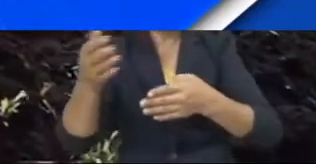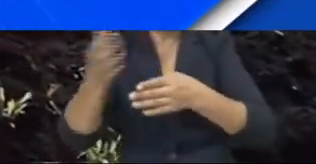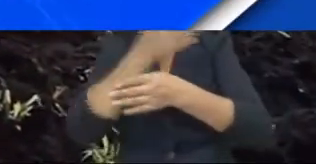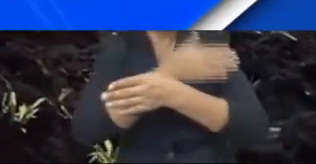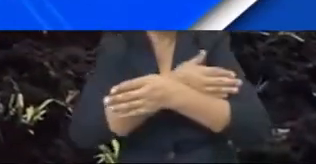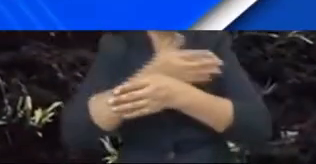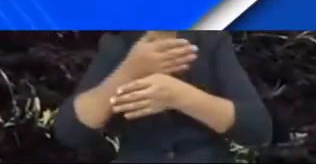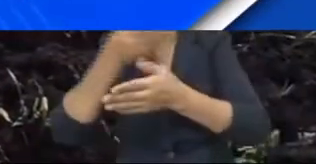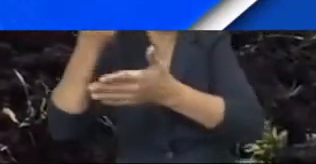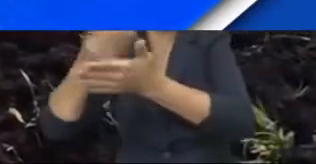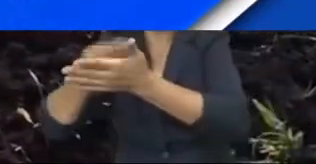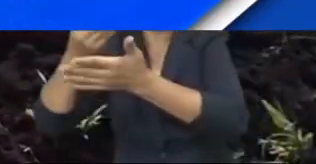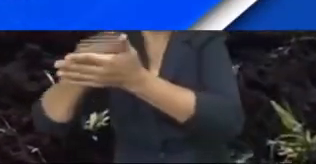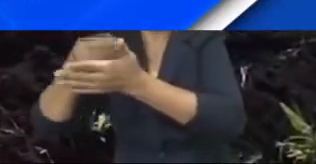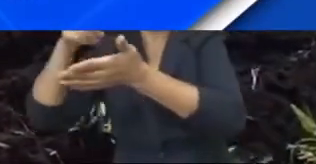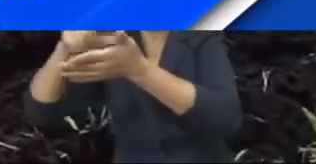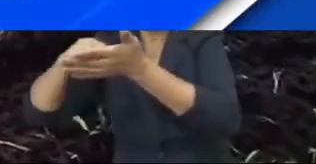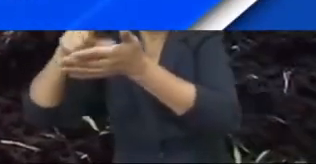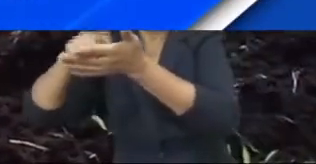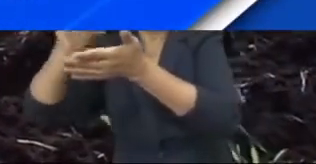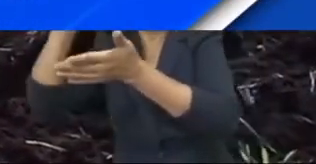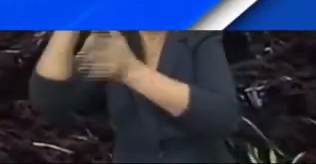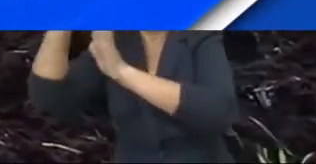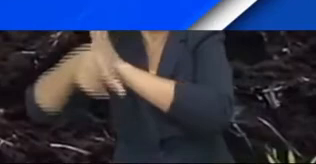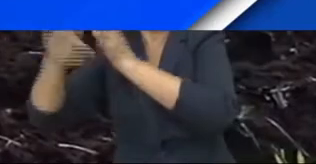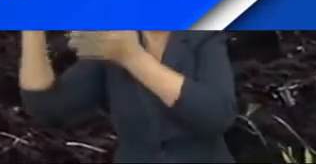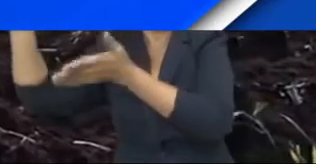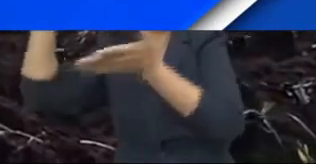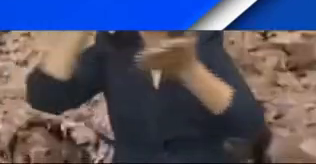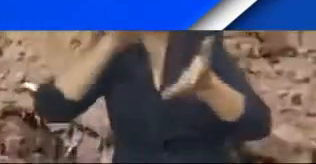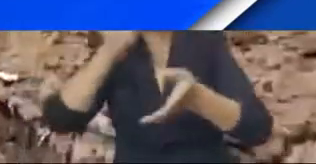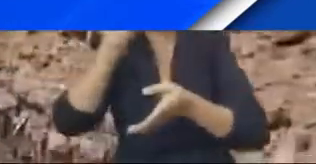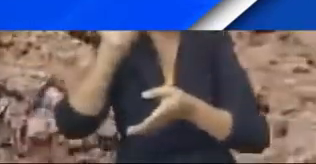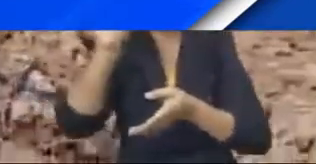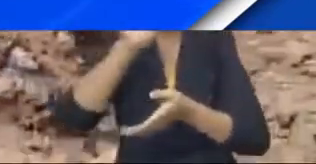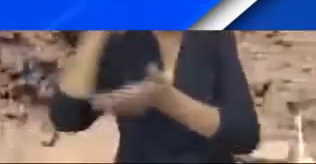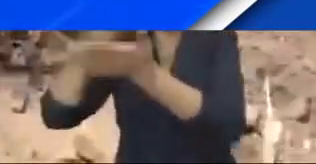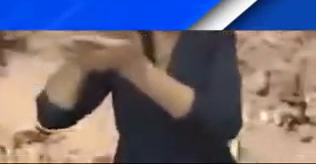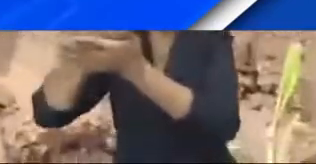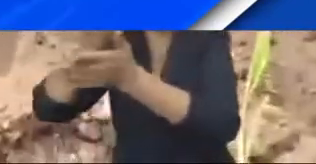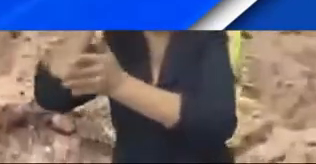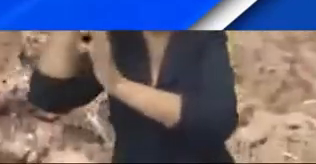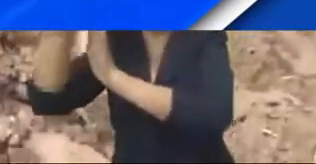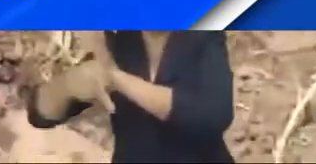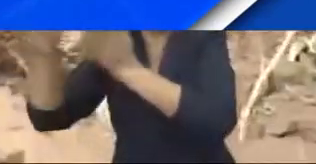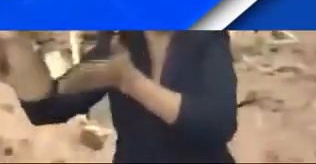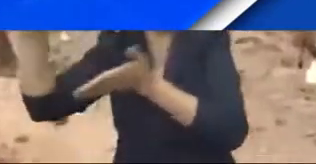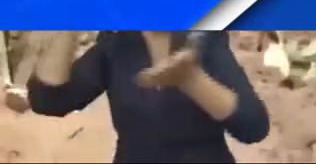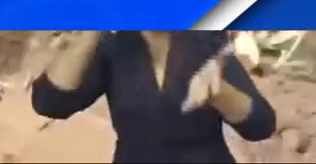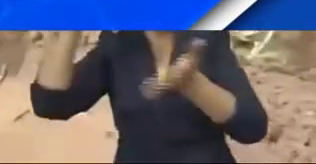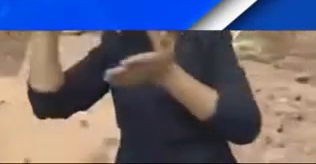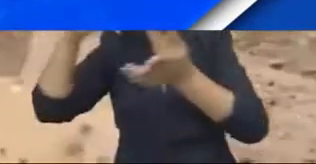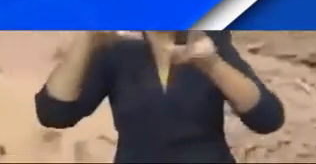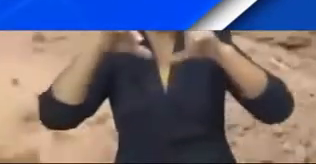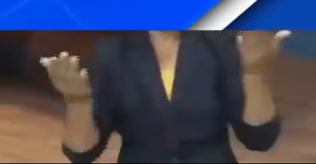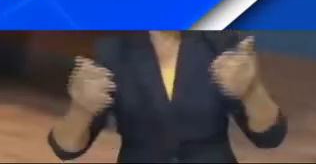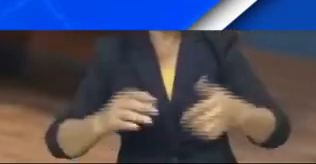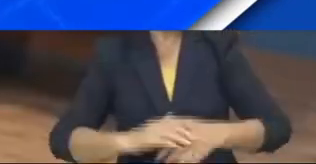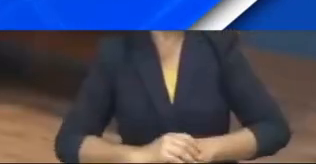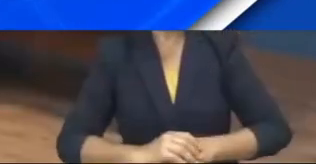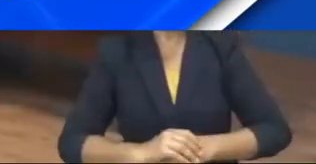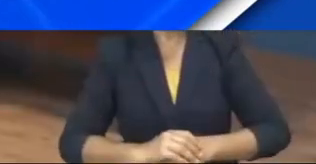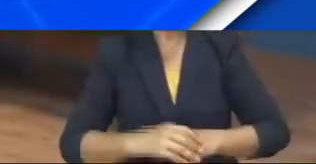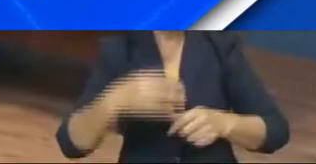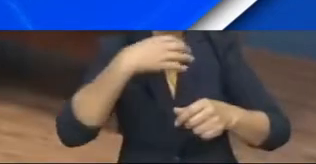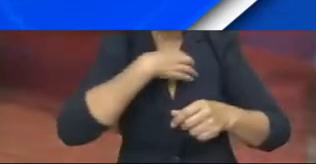El INTA presenta avance de alternativas tecnológicas para mejorar el proceso de la agricultura.